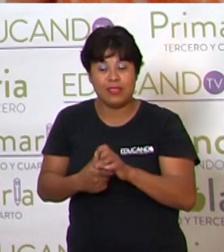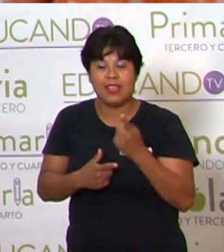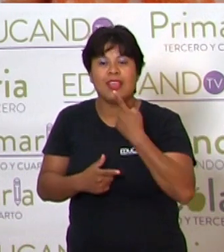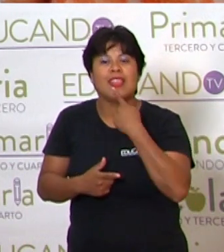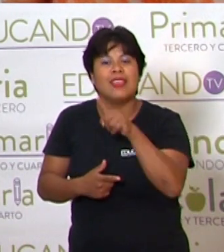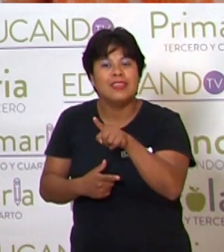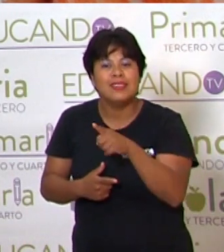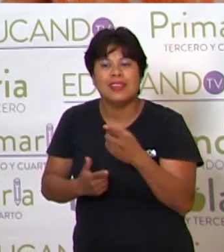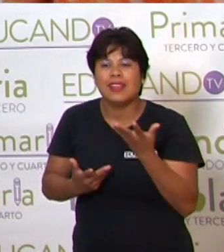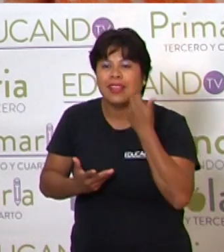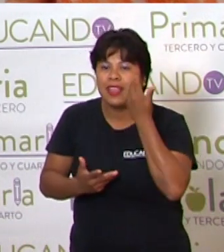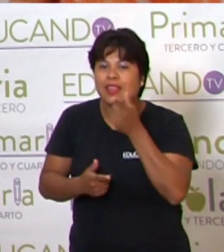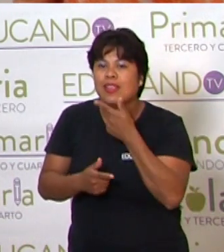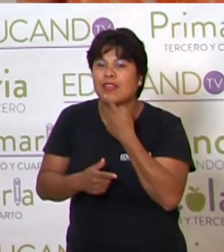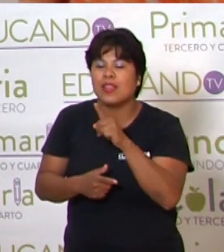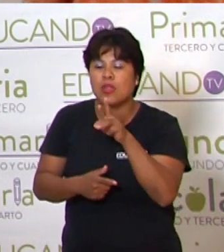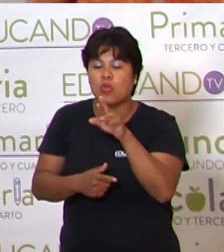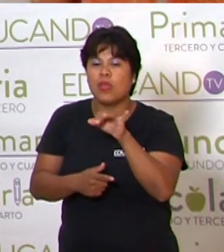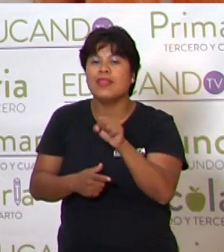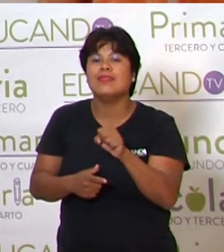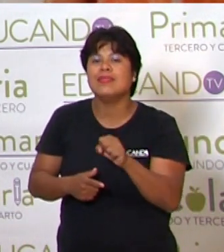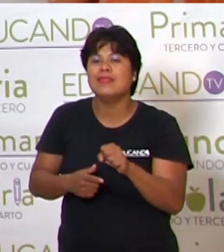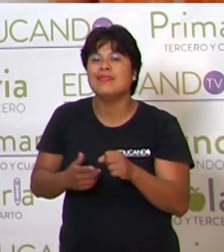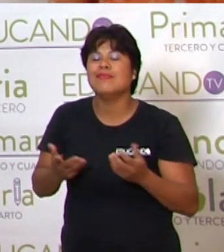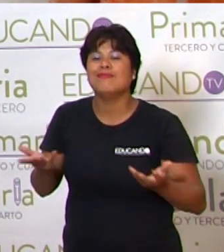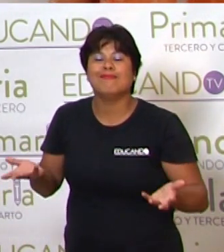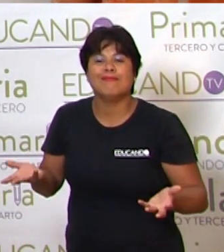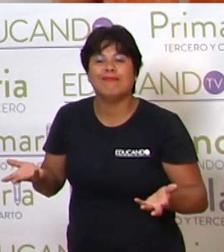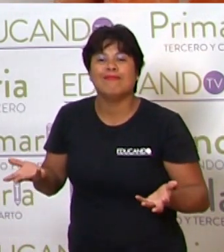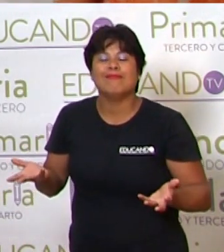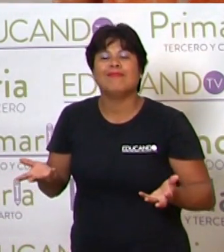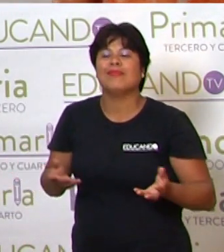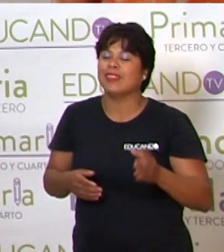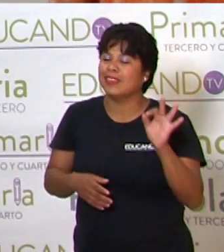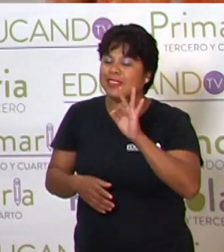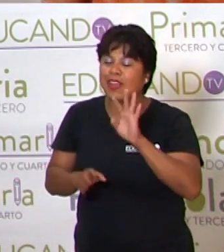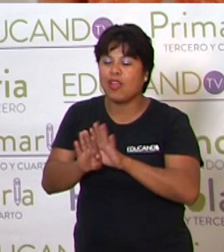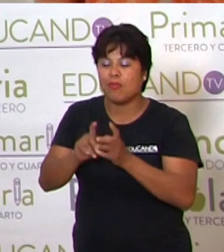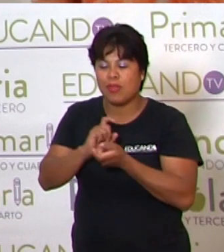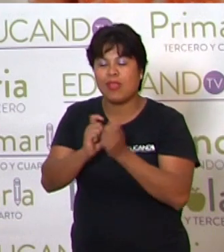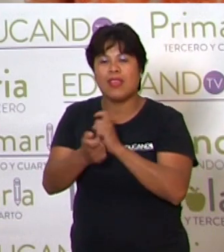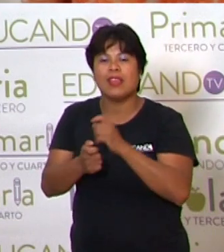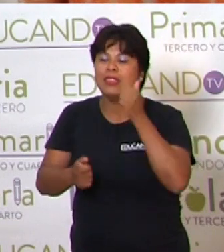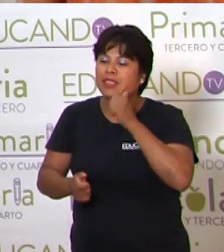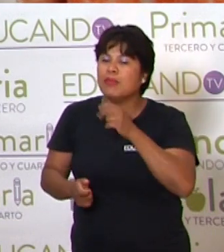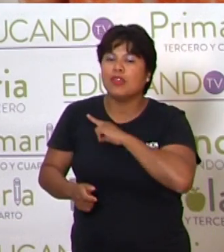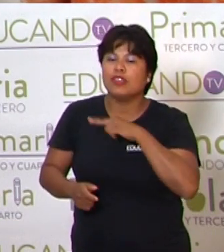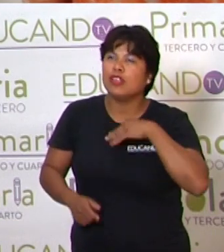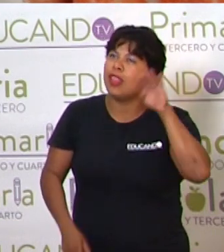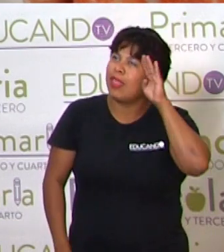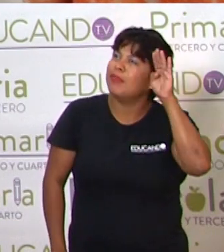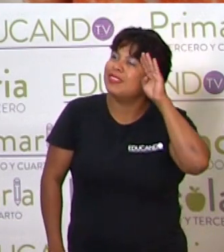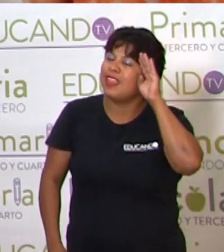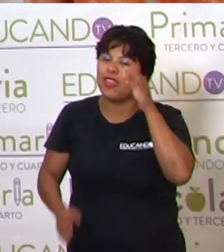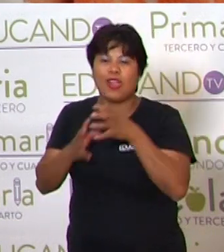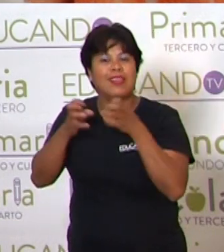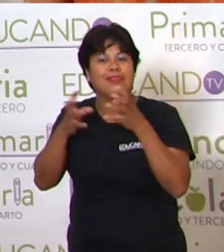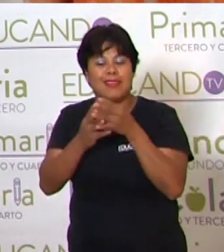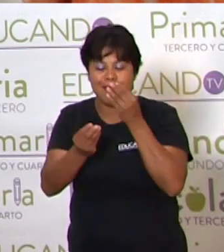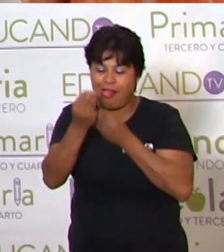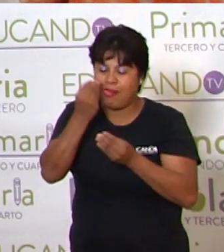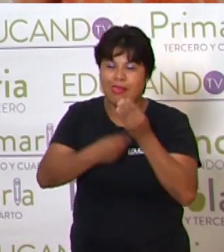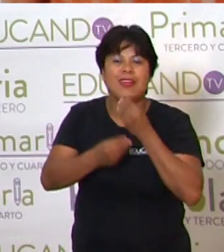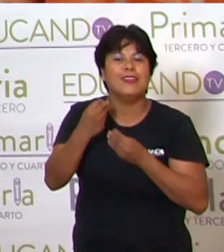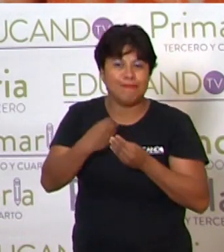Entonces, ¿qué nos está queriendo decir Ruiz? Pues una posible interpretación es que siempre estamos pensando en comer